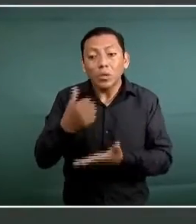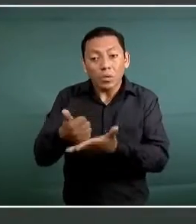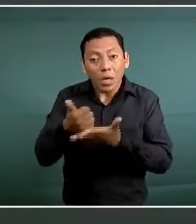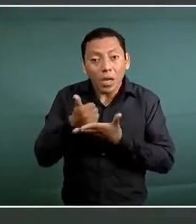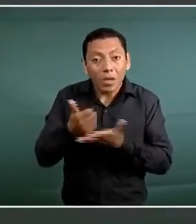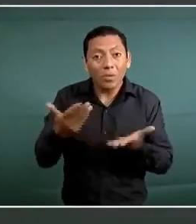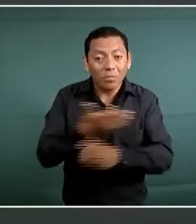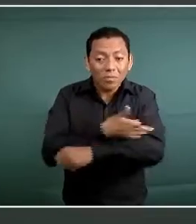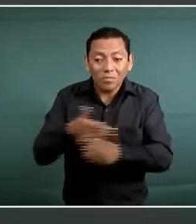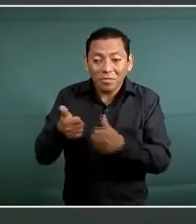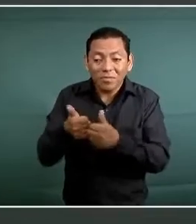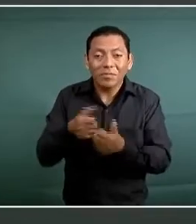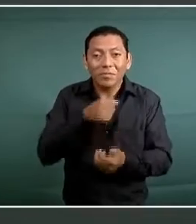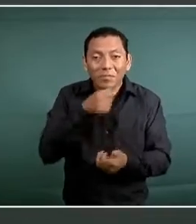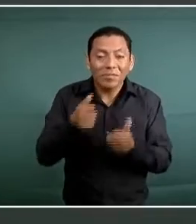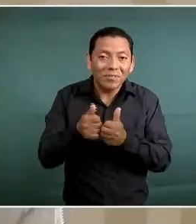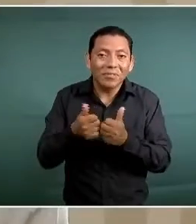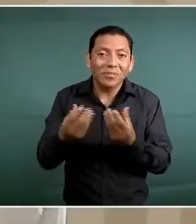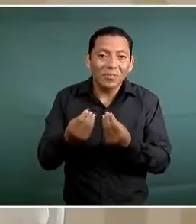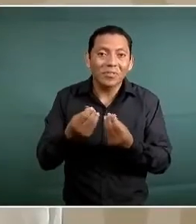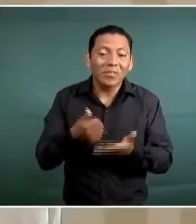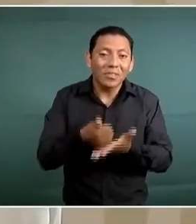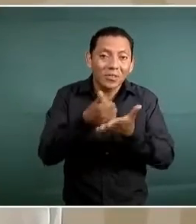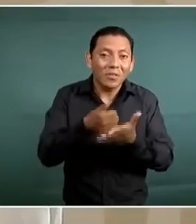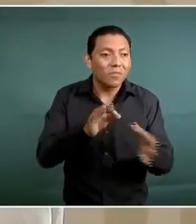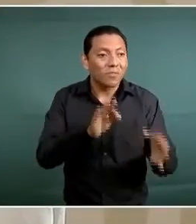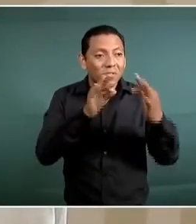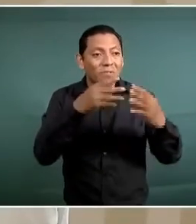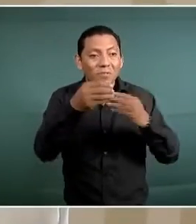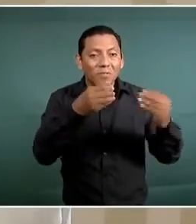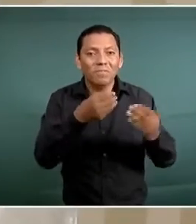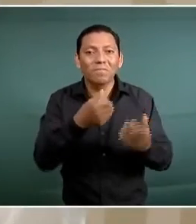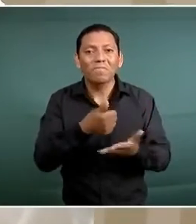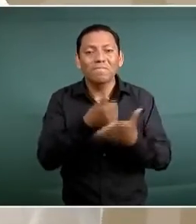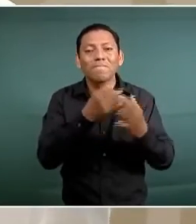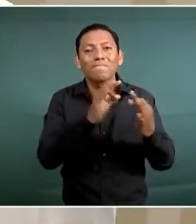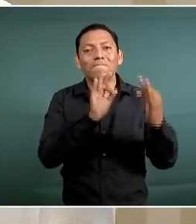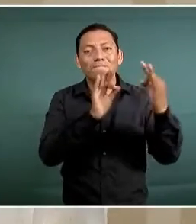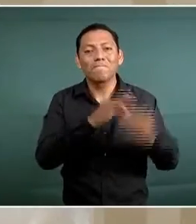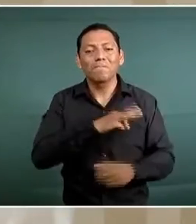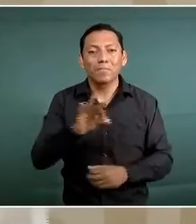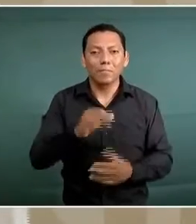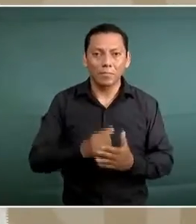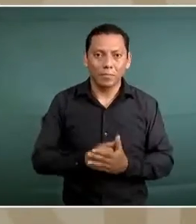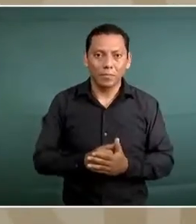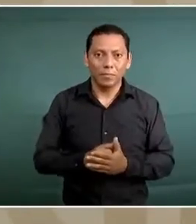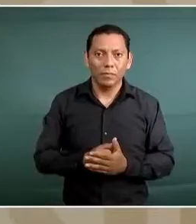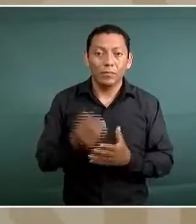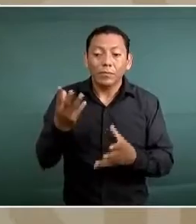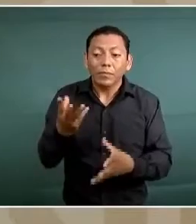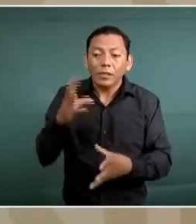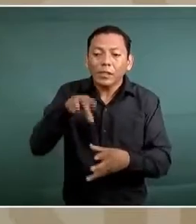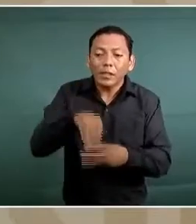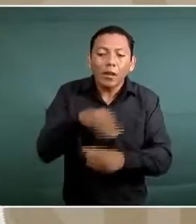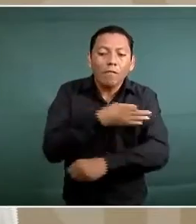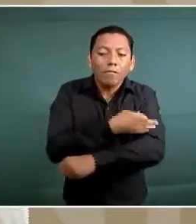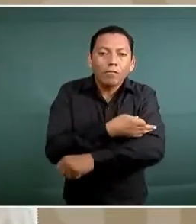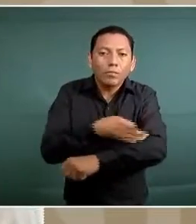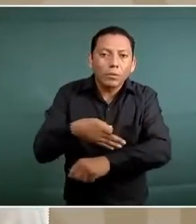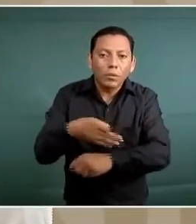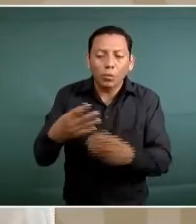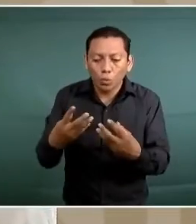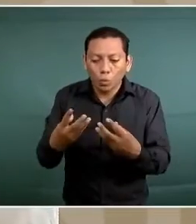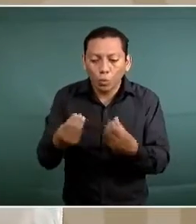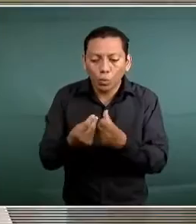frente a la pandemia la integración de nuestras familias